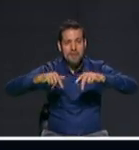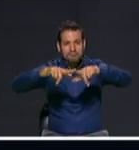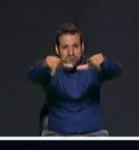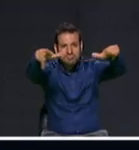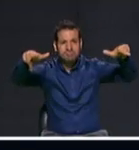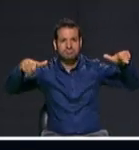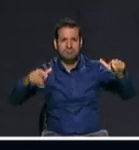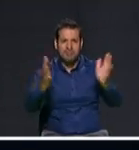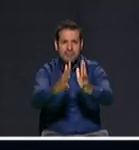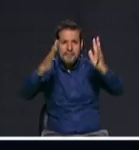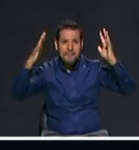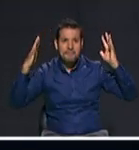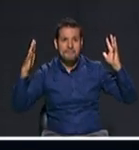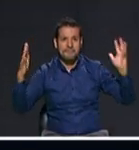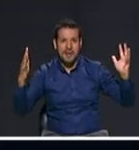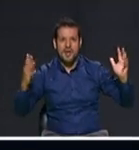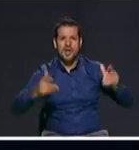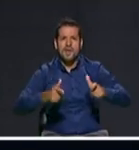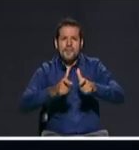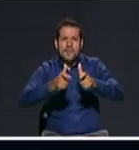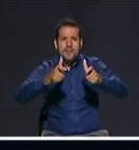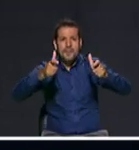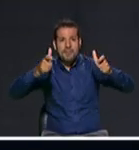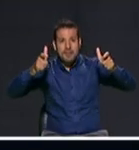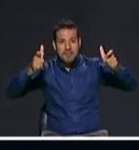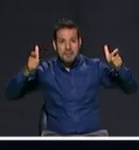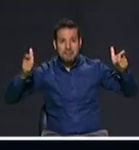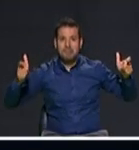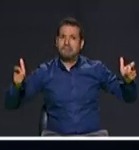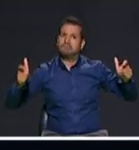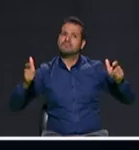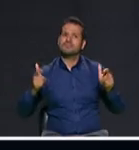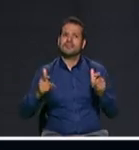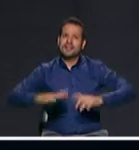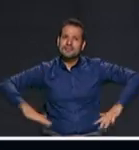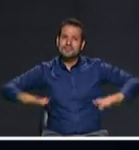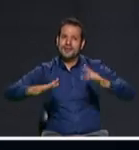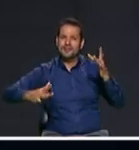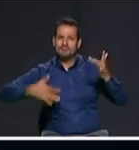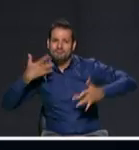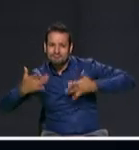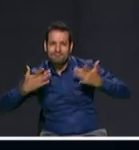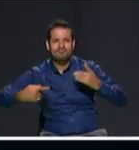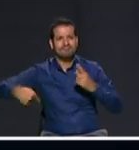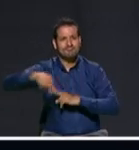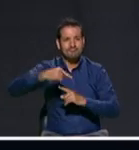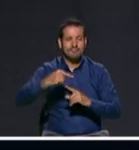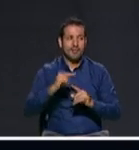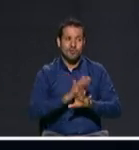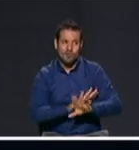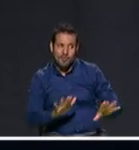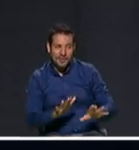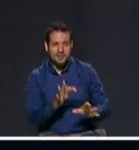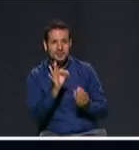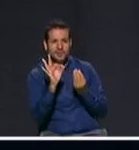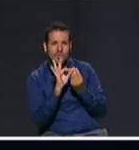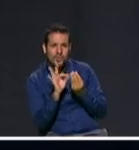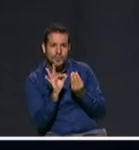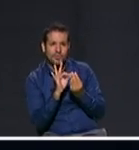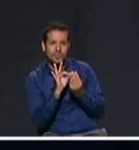lograríamos aumentar el espacio verde y sobre todo tener espacios para la diversión parques libres de drogas es muy importante y adicionalmente